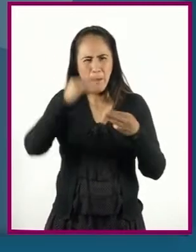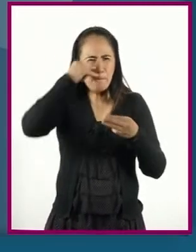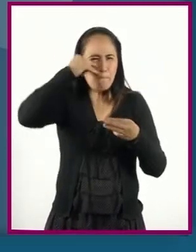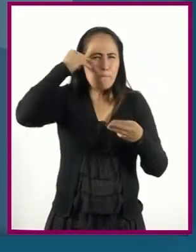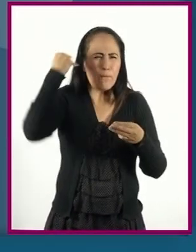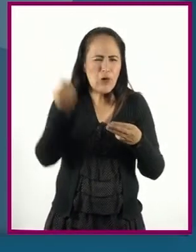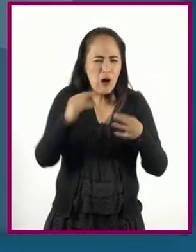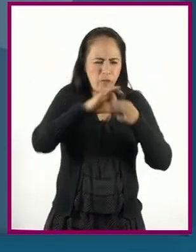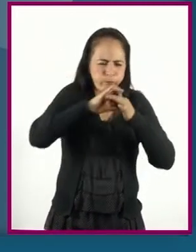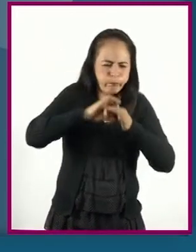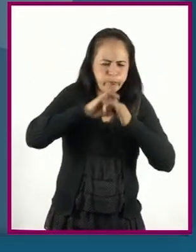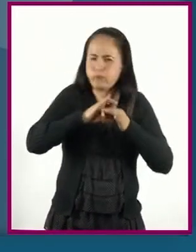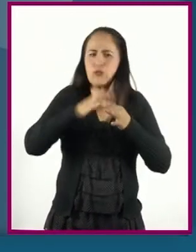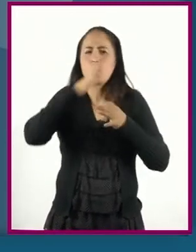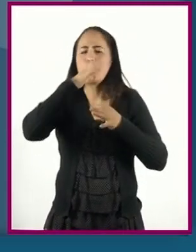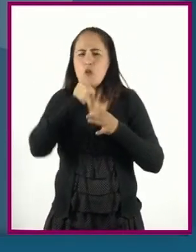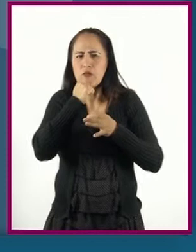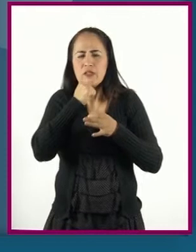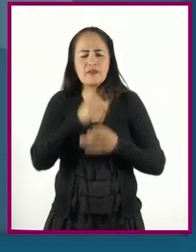indivisibles.